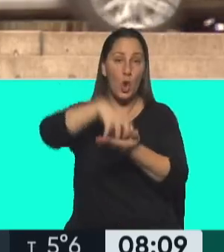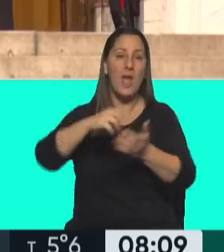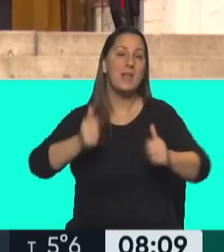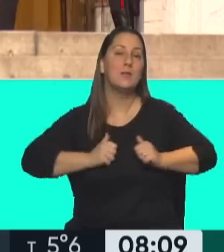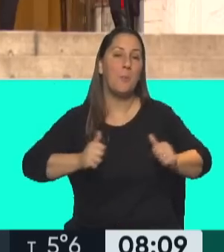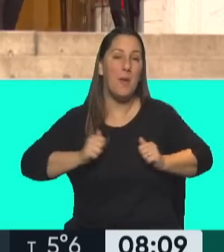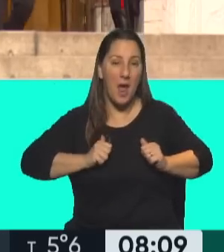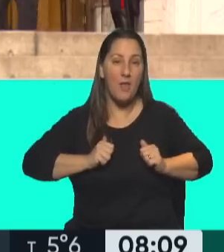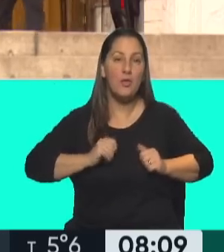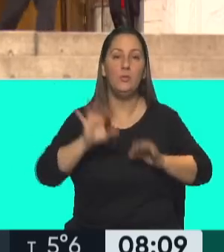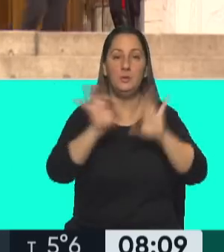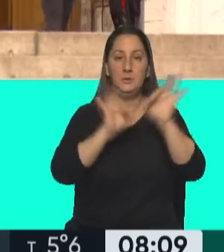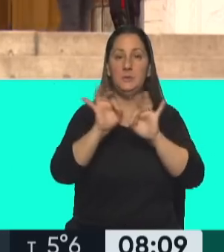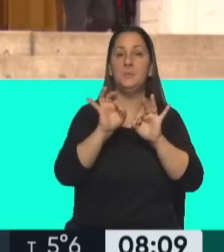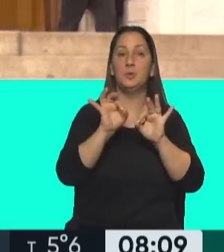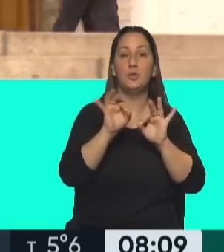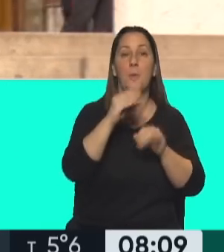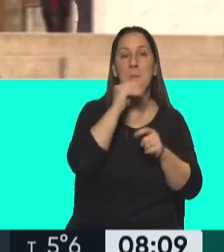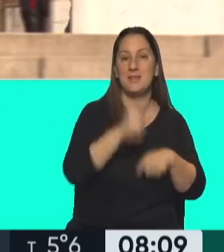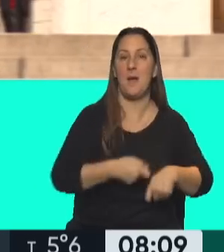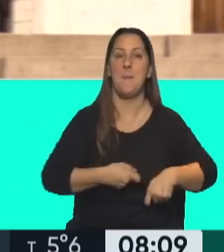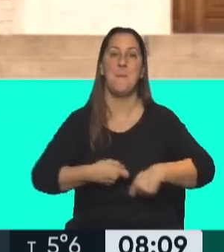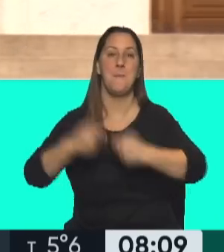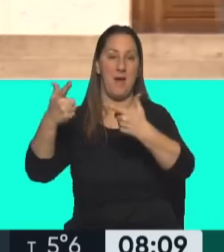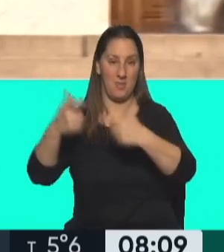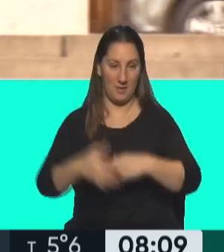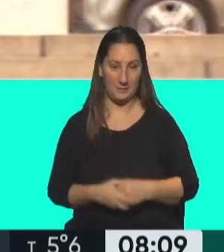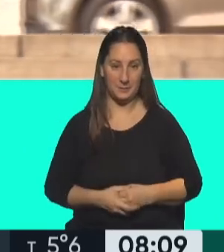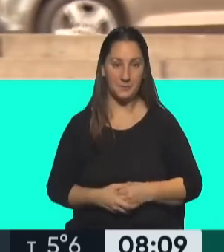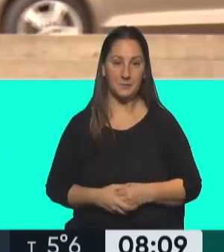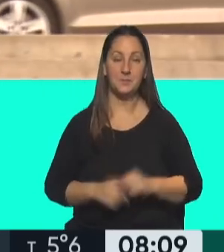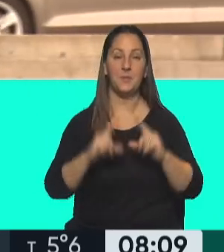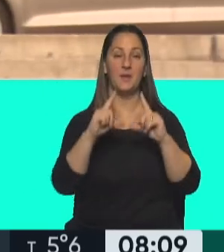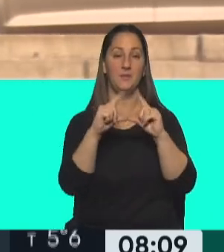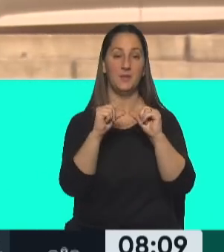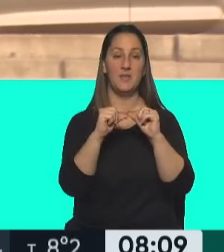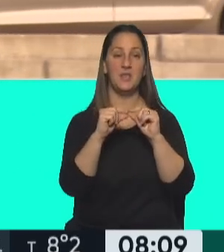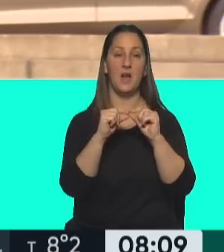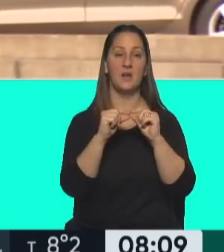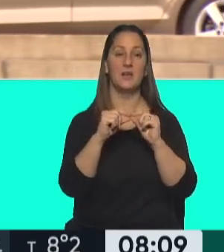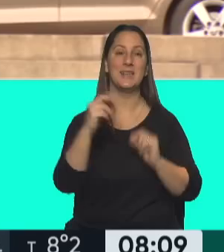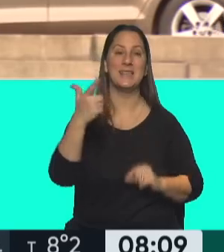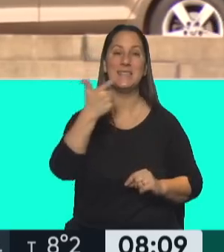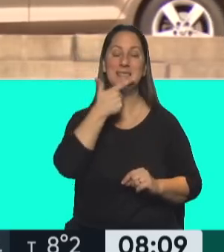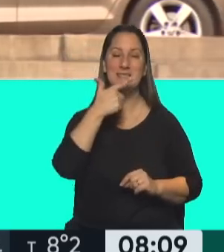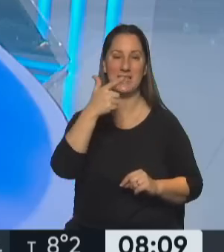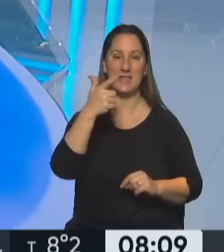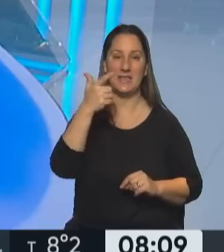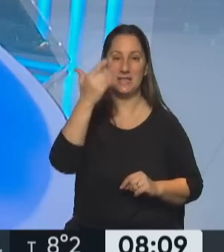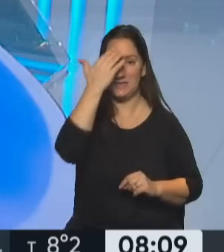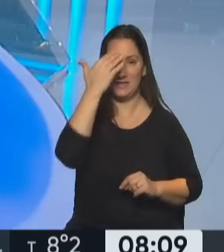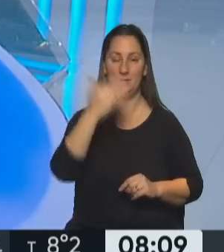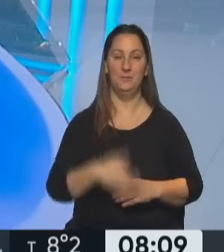en definitiva, el proyecto que envíe Sergio Massa al Congreso de la Nación. Tiene fecha, va a ser el 15 de septiembre. Flor, no